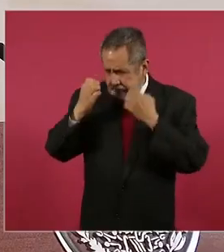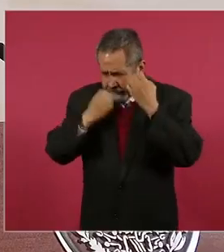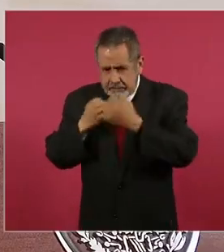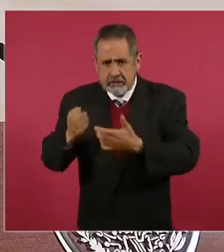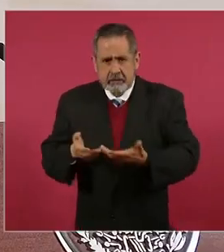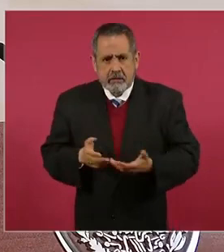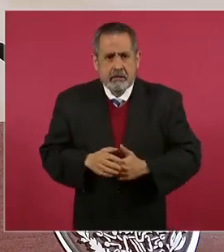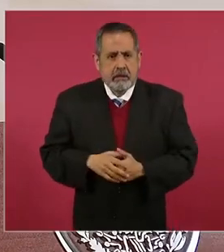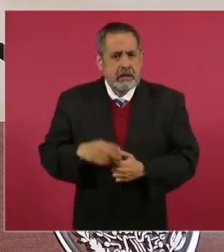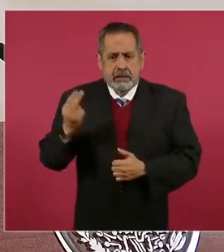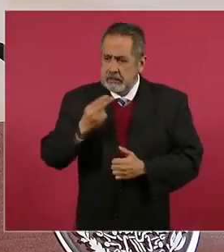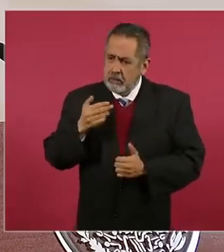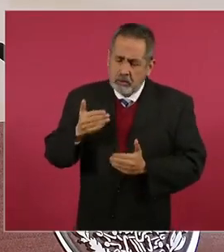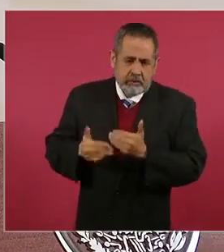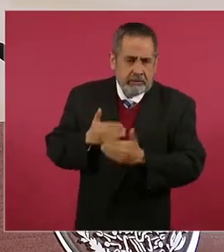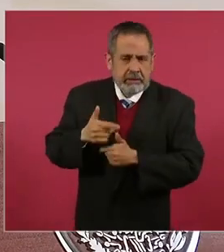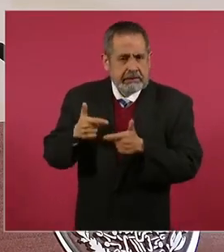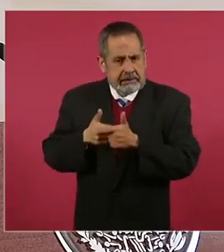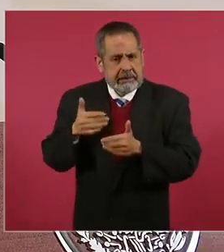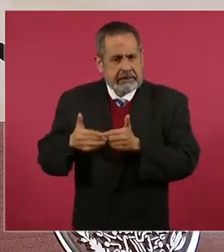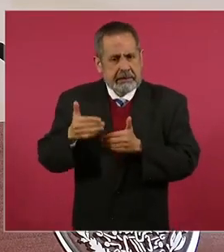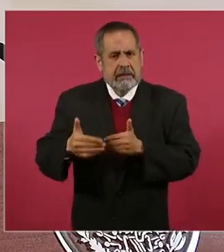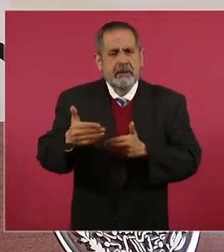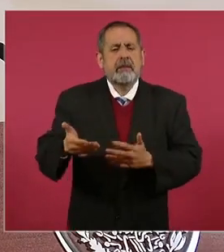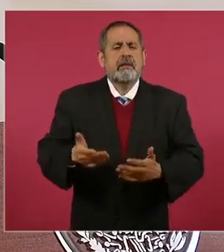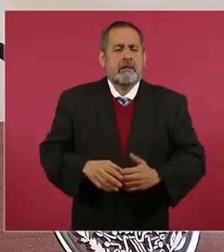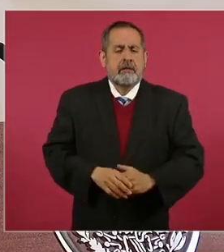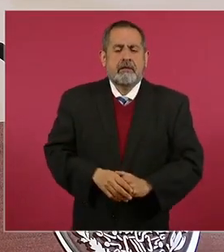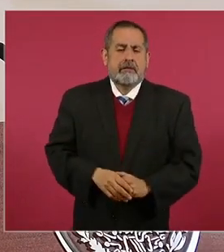y nosotros necesitamos avanzar.